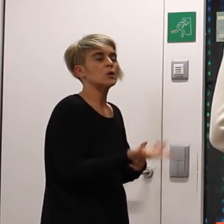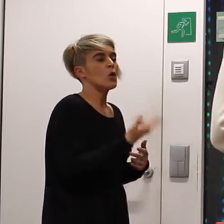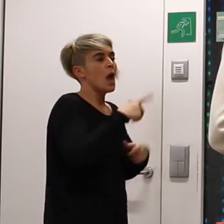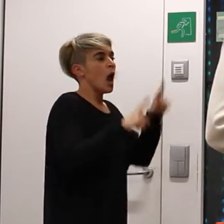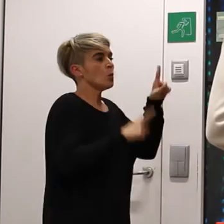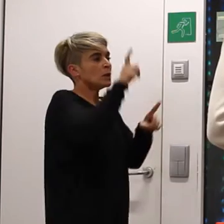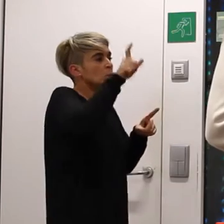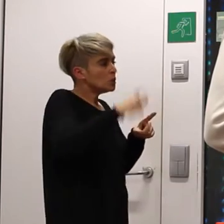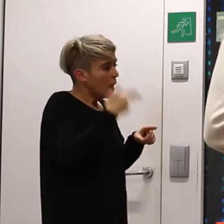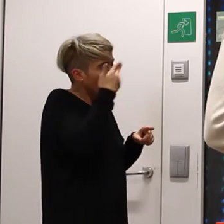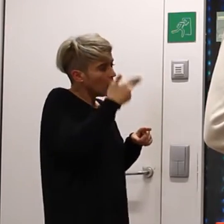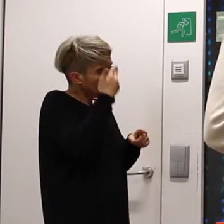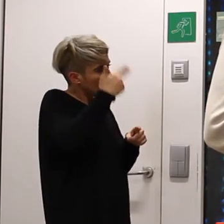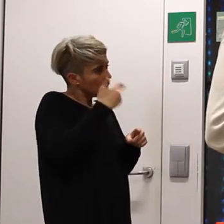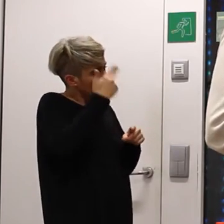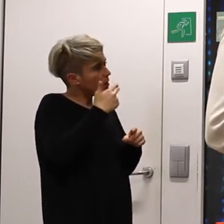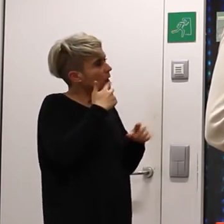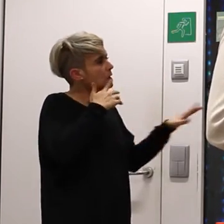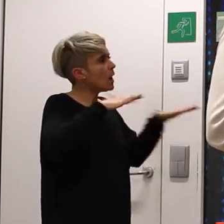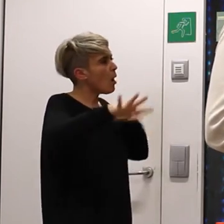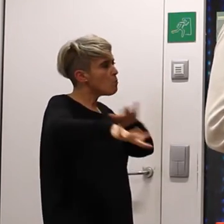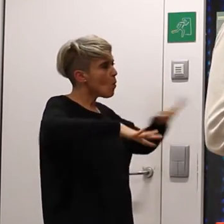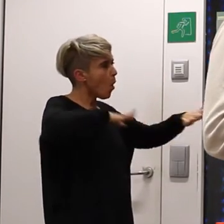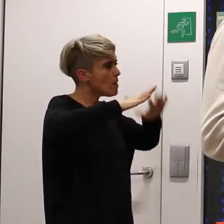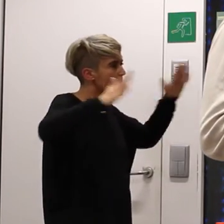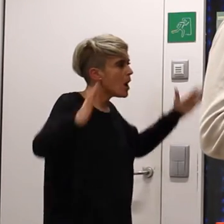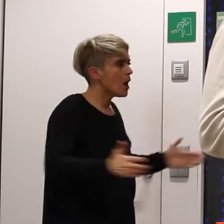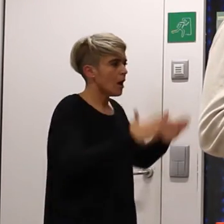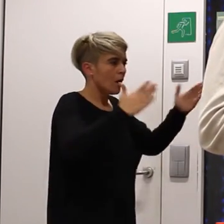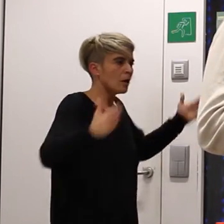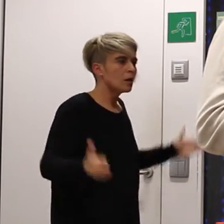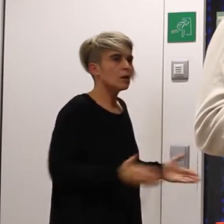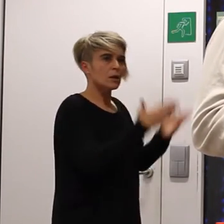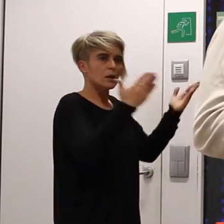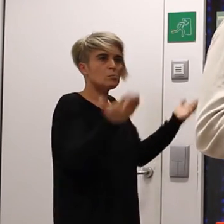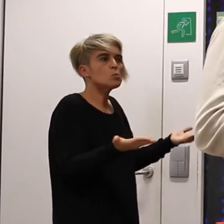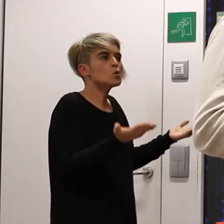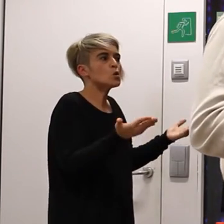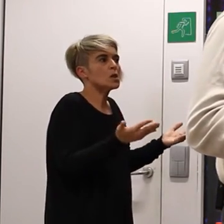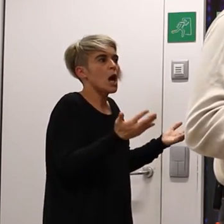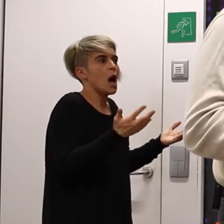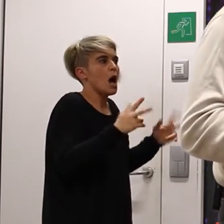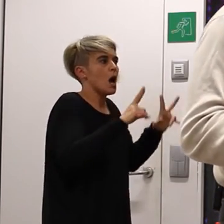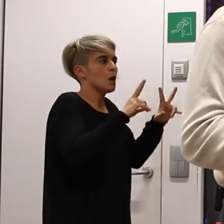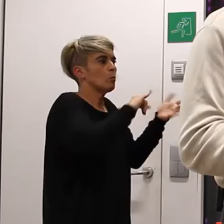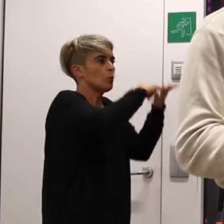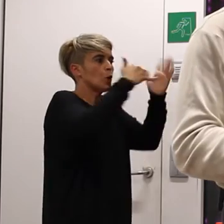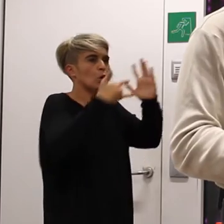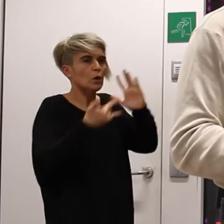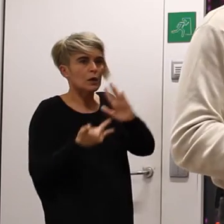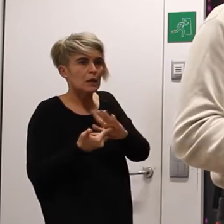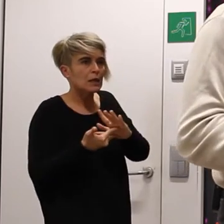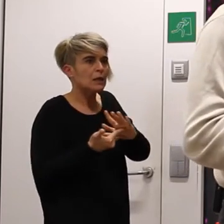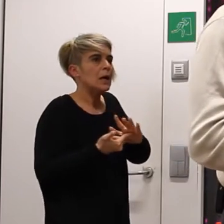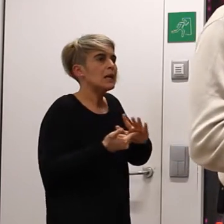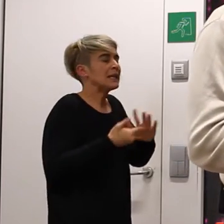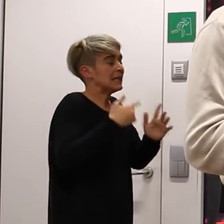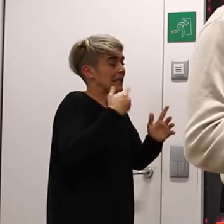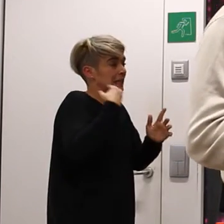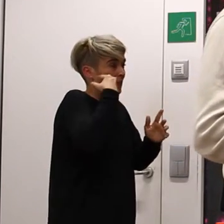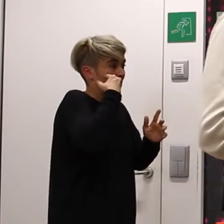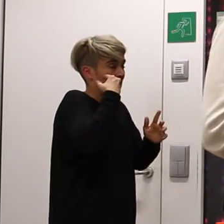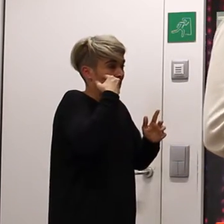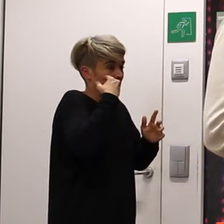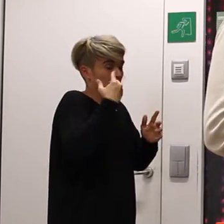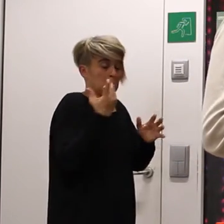y a impulsar el movimiento que estamos creando. Con lo cual, pues ese generador, cuando esté en marcha, y espero que sea pronto, porque todas las trabas imaginables y